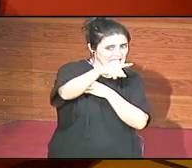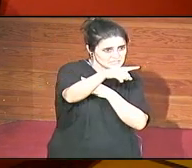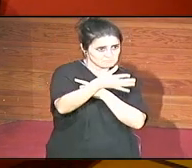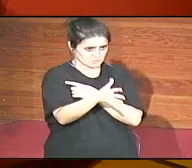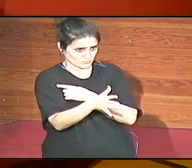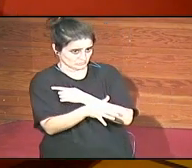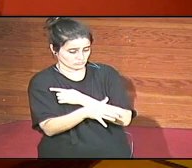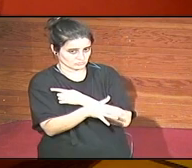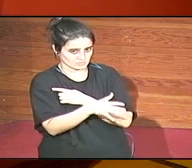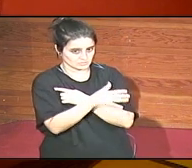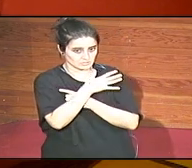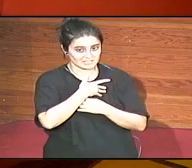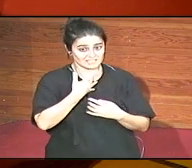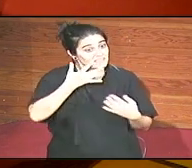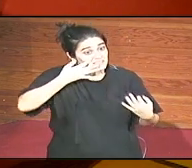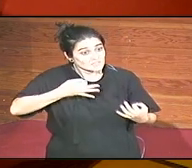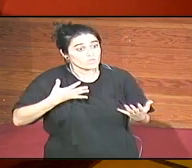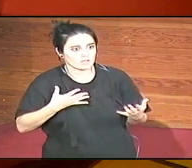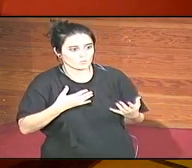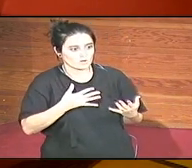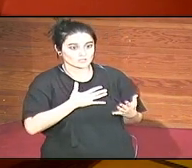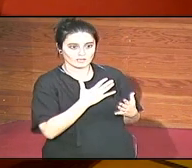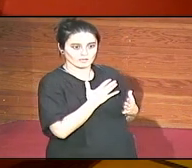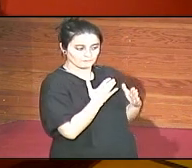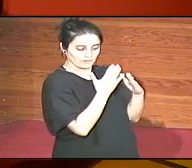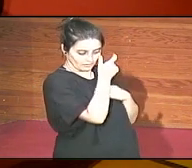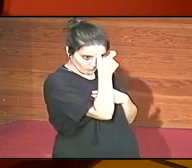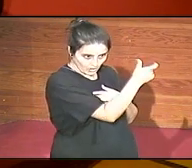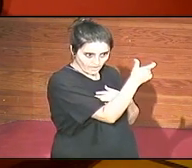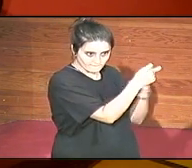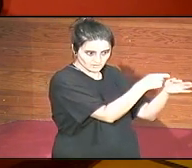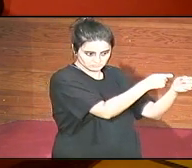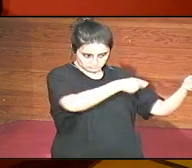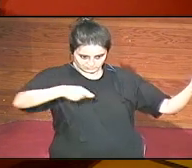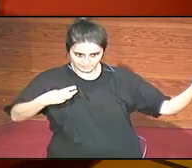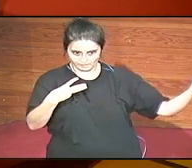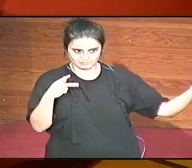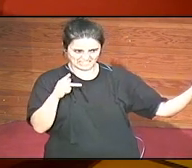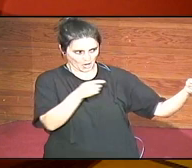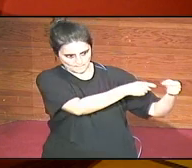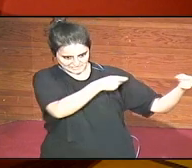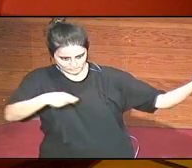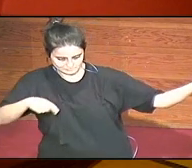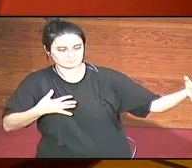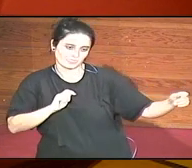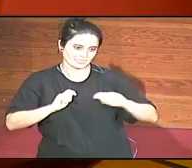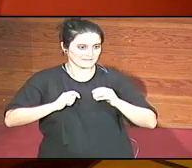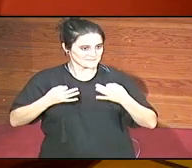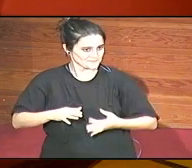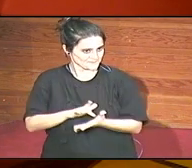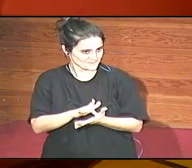sea la seguridad para ellos era estar a tres kilómetros del sitio dónde se les acaban de arrasar pero un momento en el que a liz